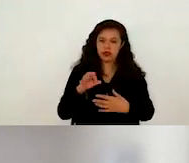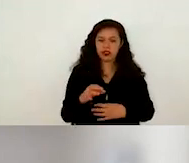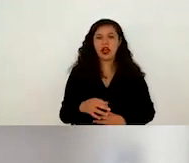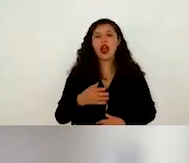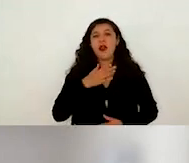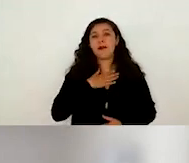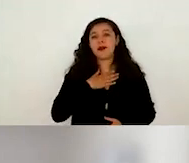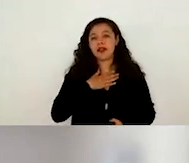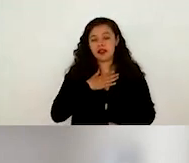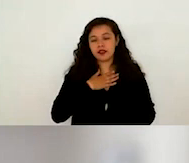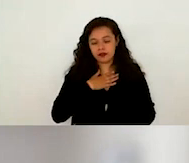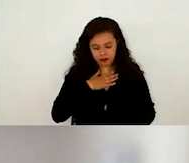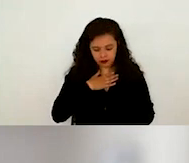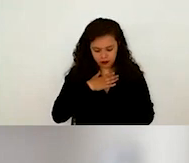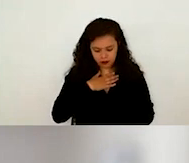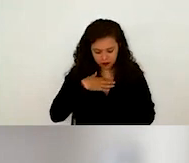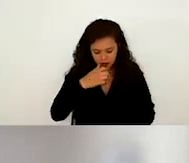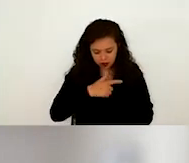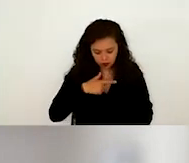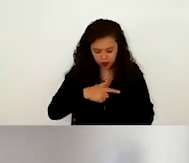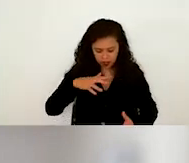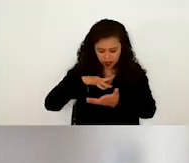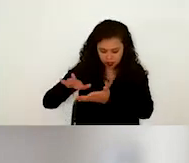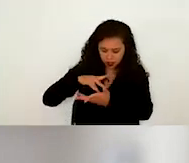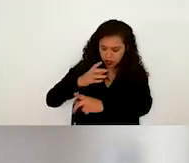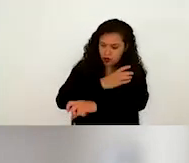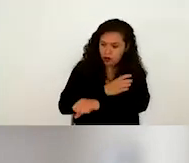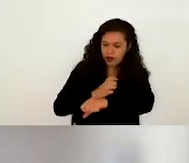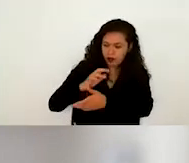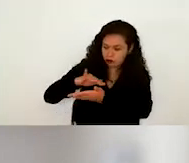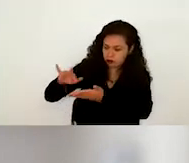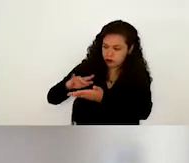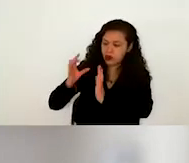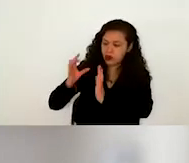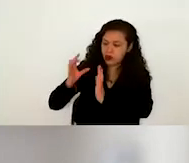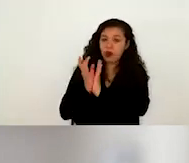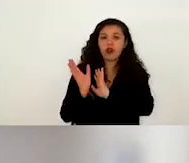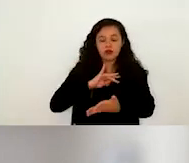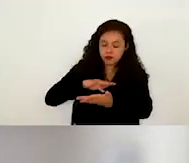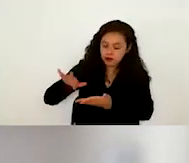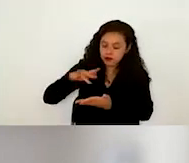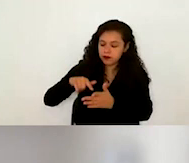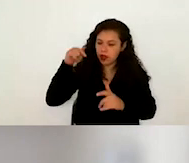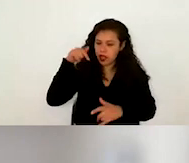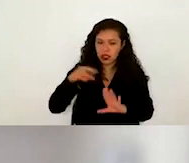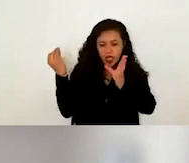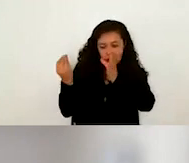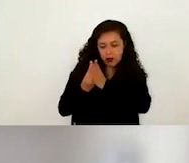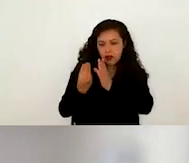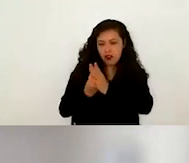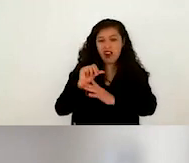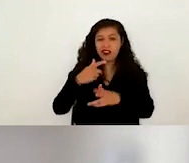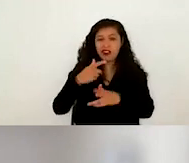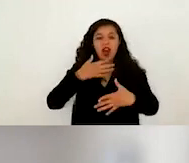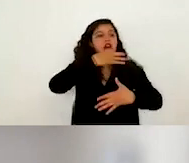que si alguien lee algo de algún compañero se quede en la lectura se quede en esto se quede aquí y no se transmita a los demás